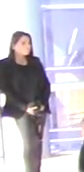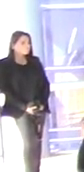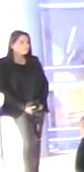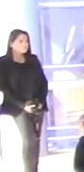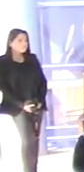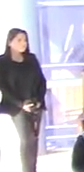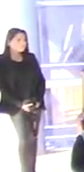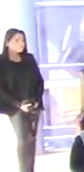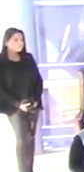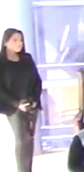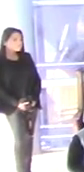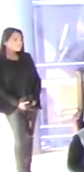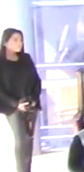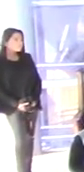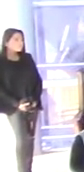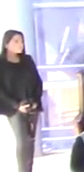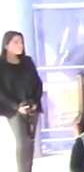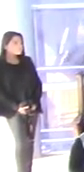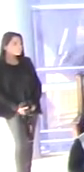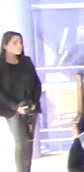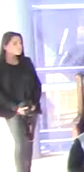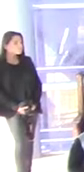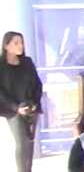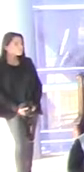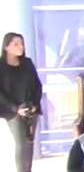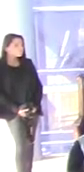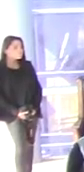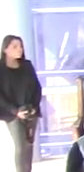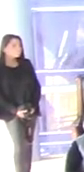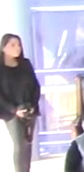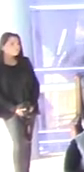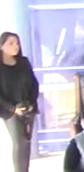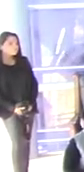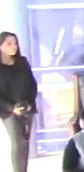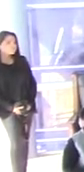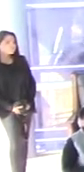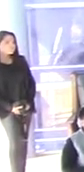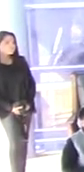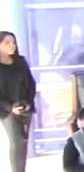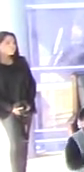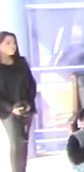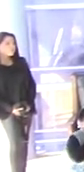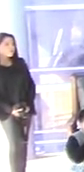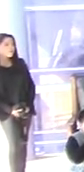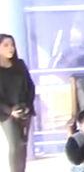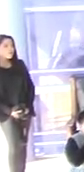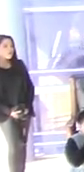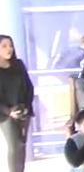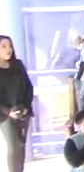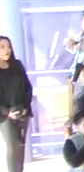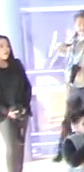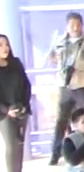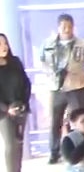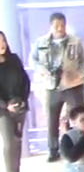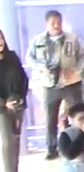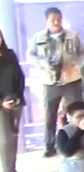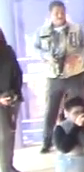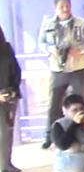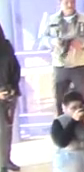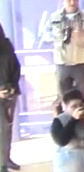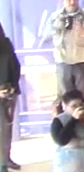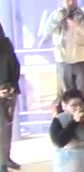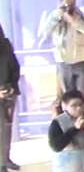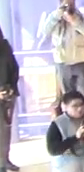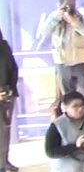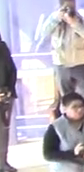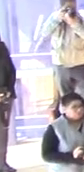Partido de Morena. Como ustedes saben, actualmente en el Estado de Chihuahua solamente 7 municipios reciben recursos en esta